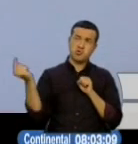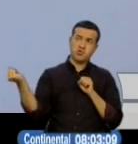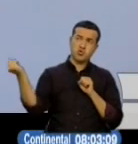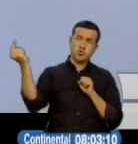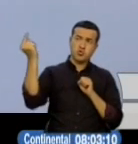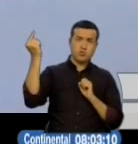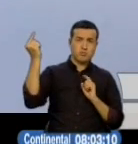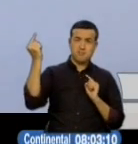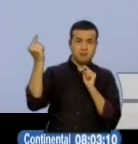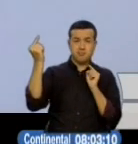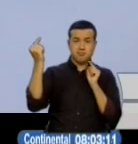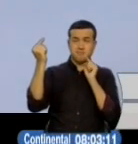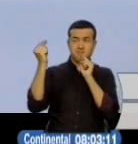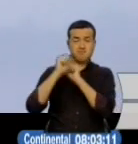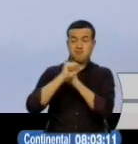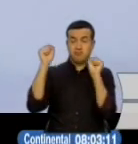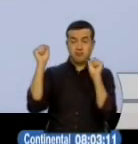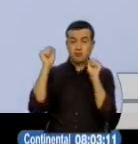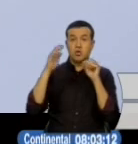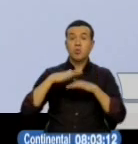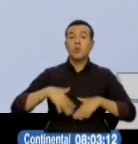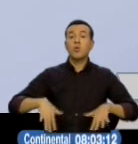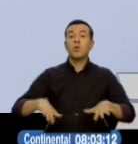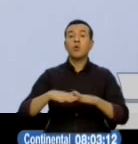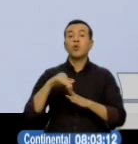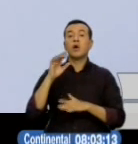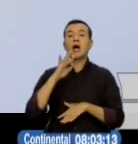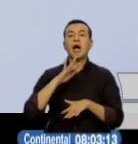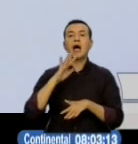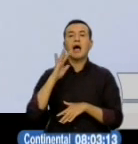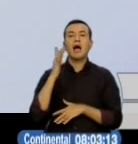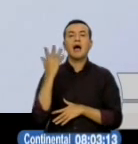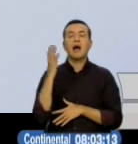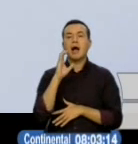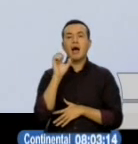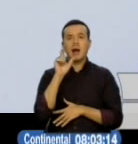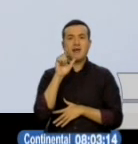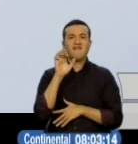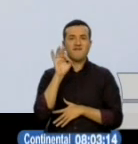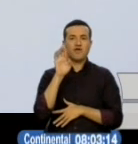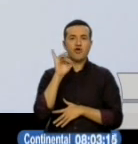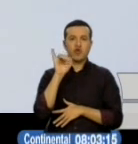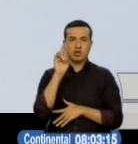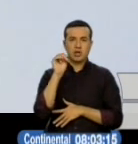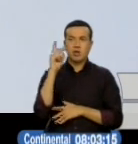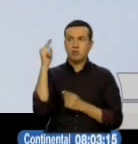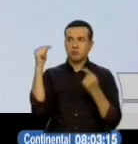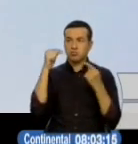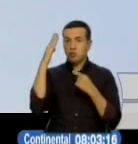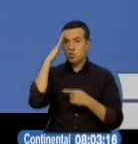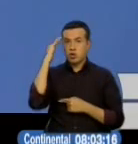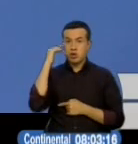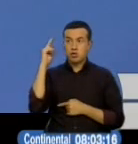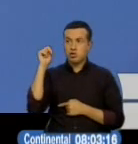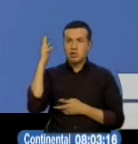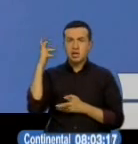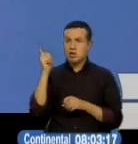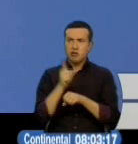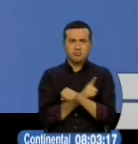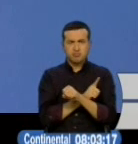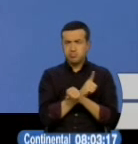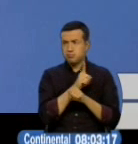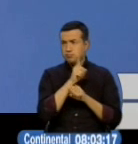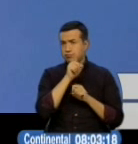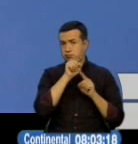Pacífico. La prueba se realizó desde la base del sur de California y se da en medio de la tensión con Corea del Norte por conseguir un proyectil balístico